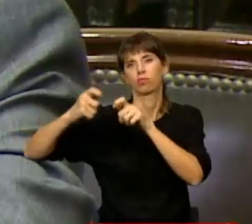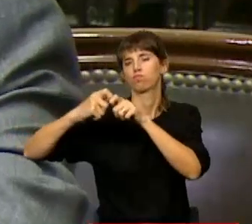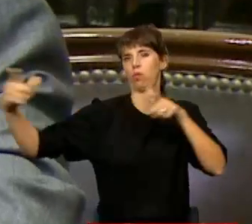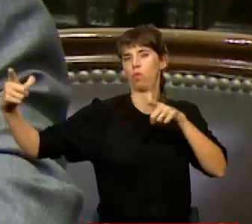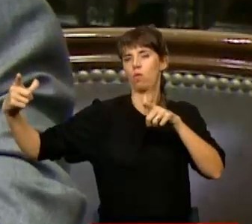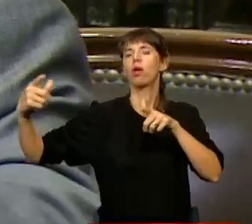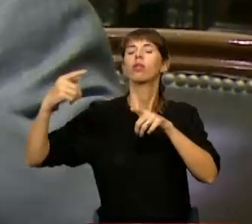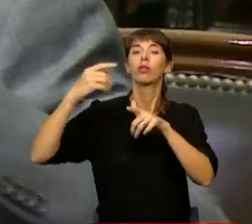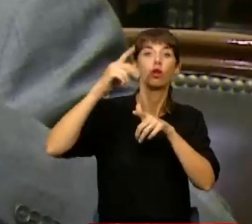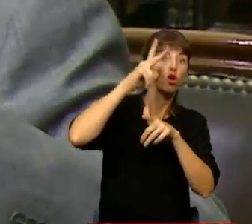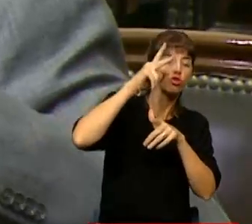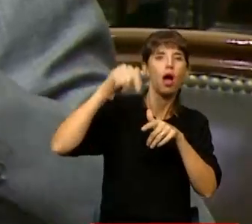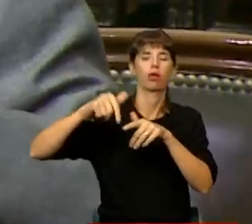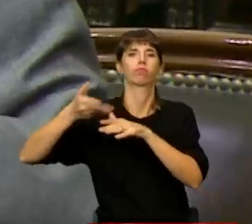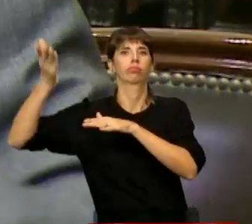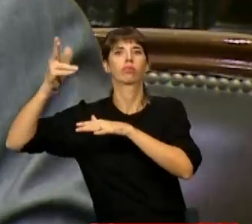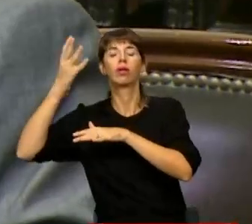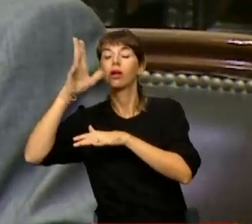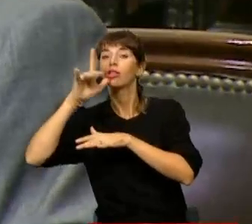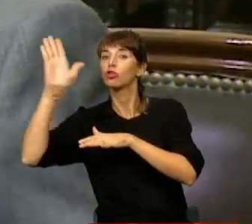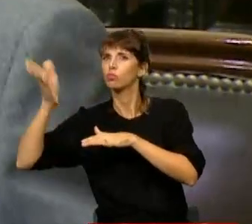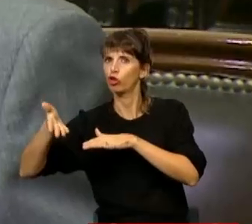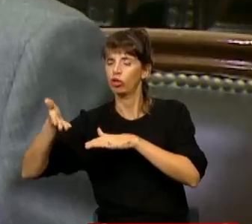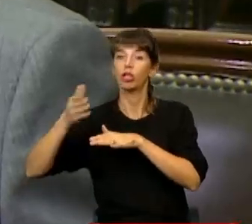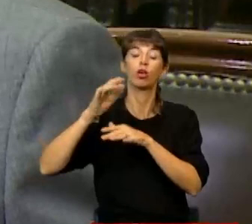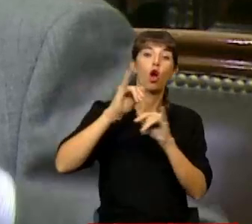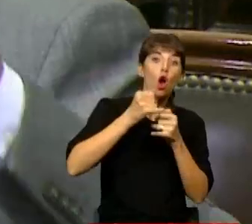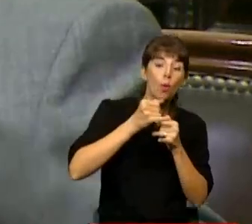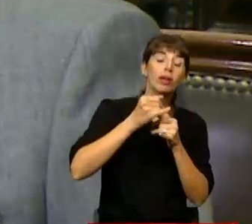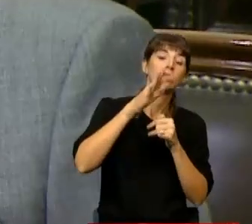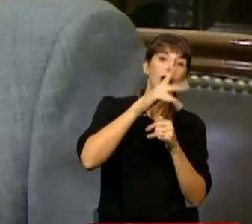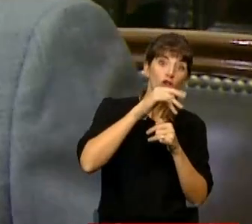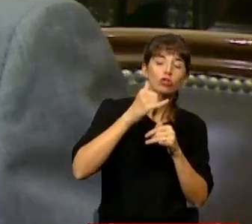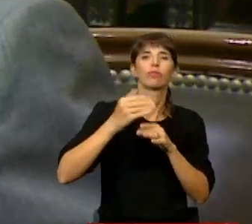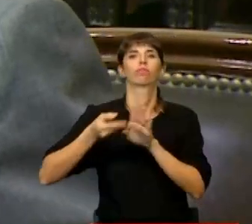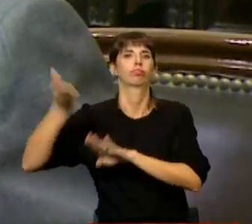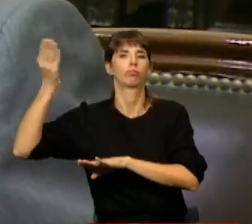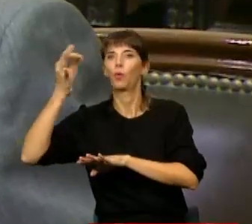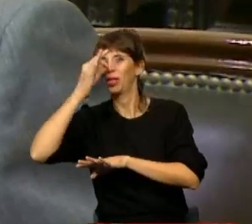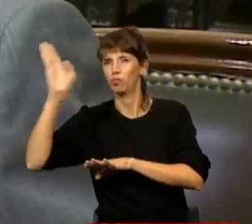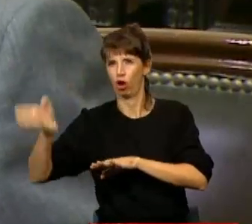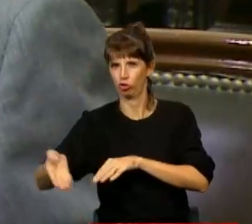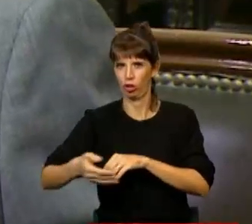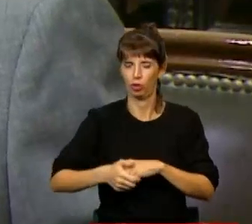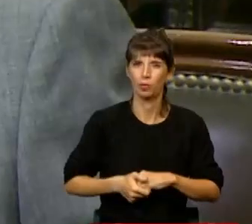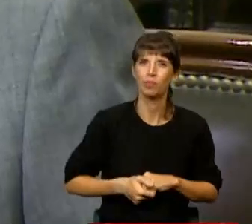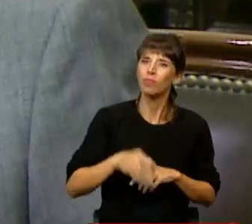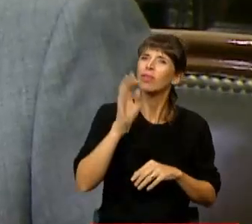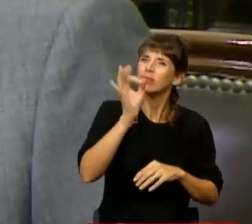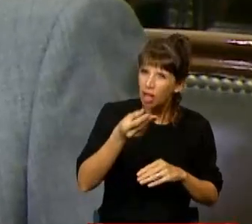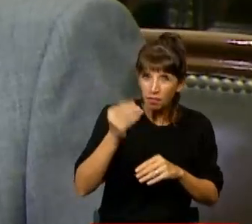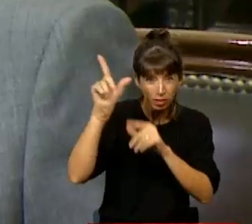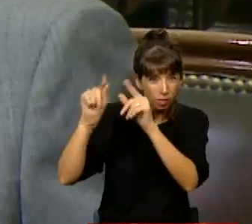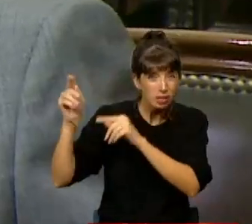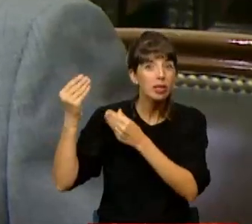al 14% y en los jóvenes de 14 al 20%. ¿Y sabe lo que pasó en estos países además? Que